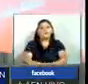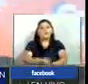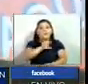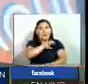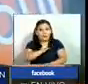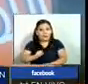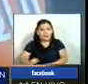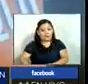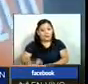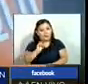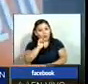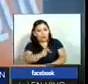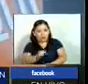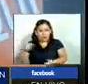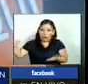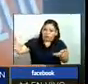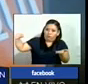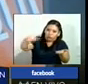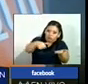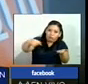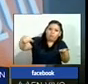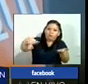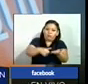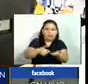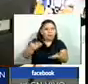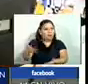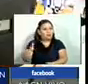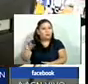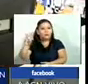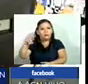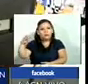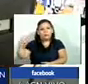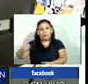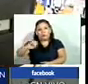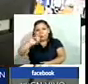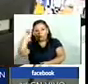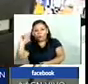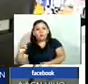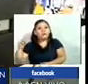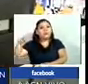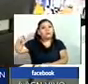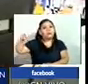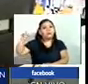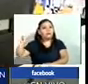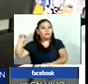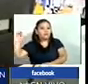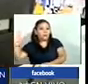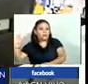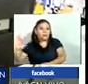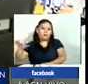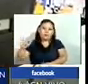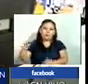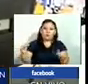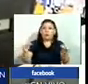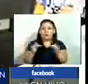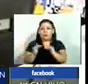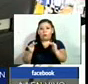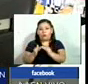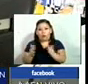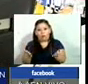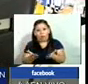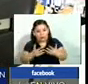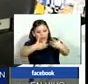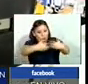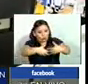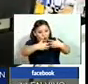El Salvador la captación de remesas supone aproximadamente el 20% de su producto interno bruto casi lo mismo que el país genera